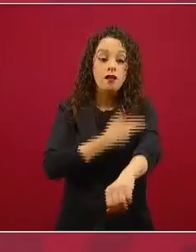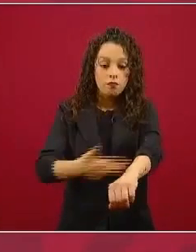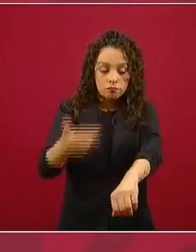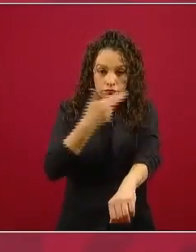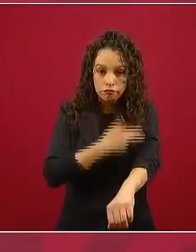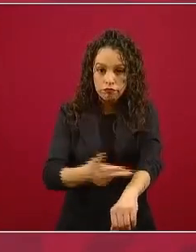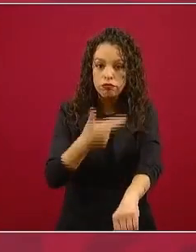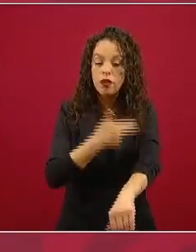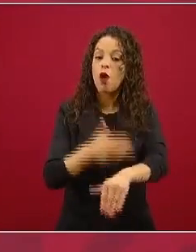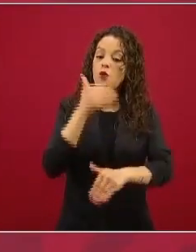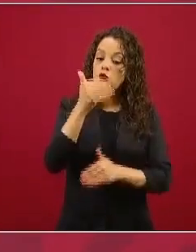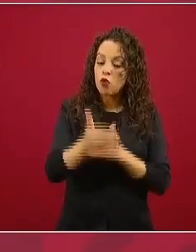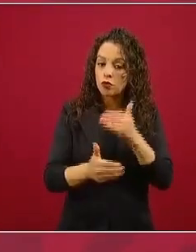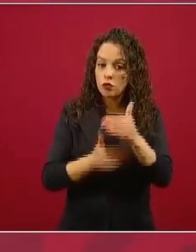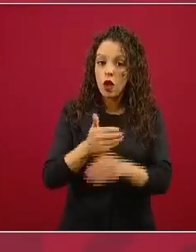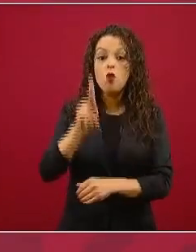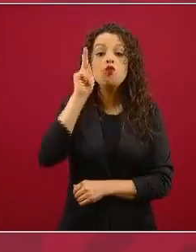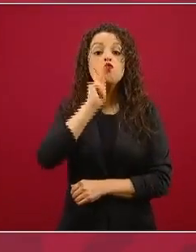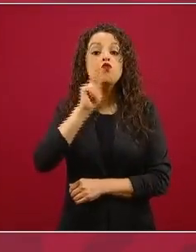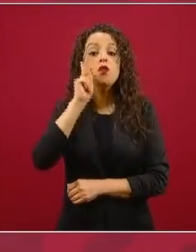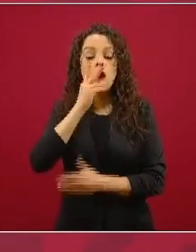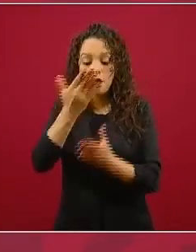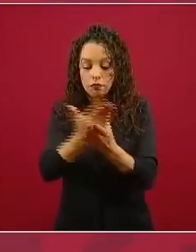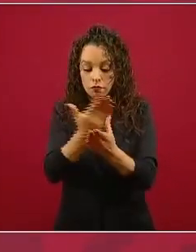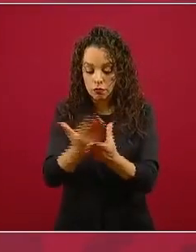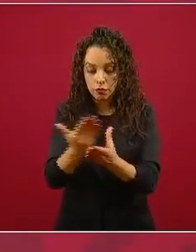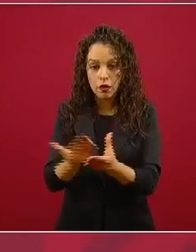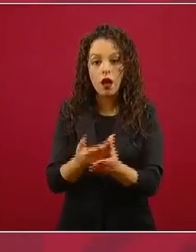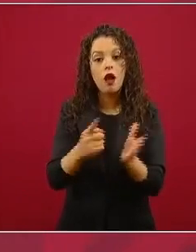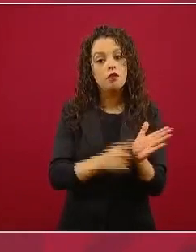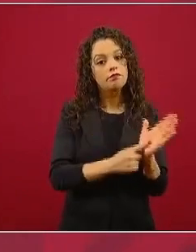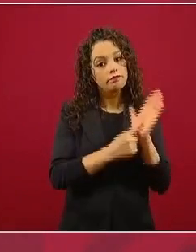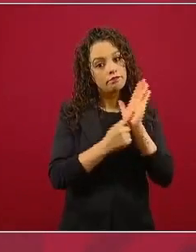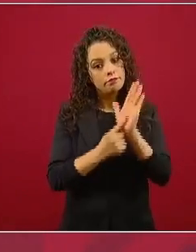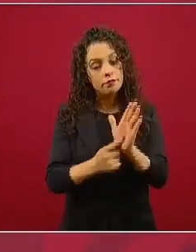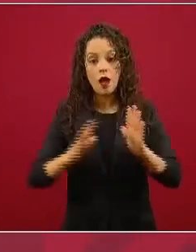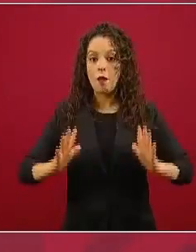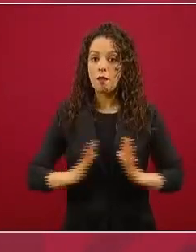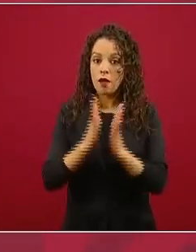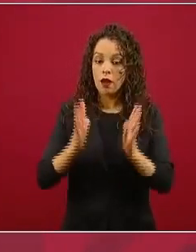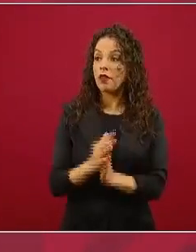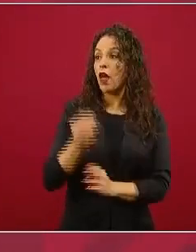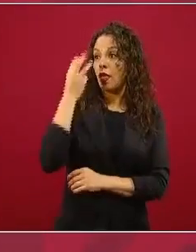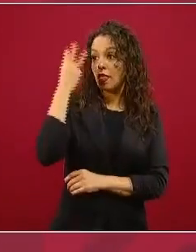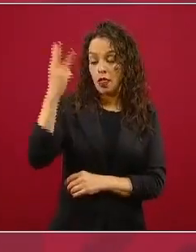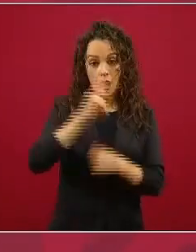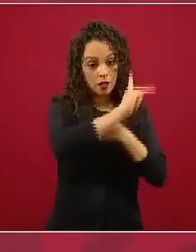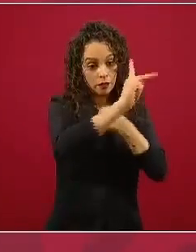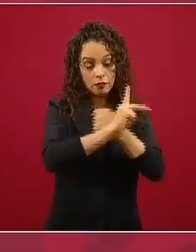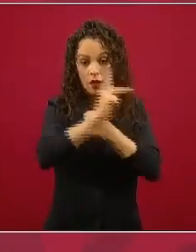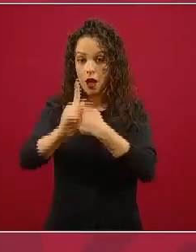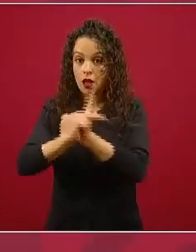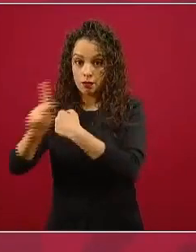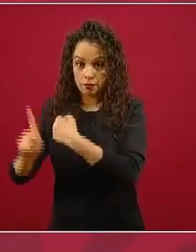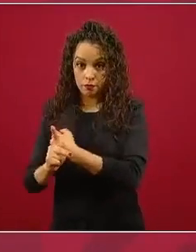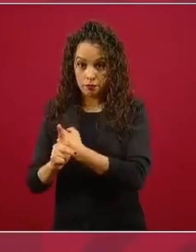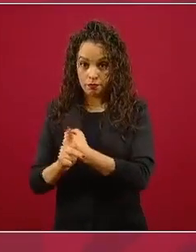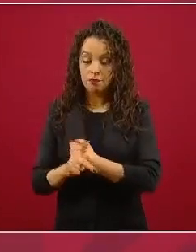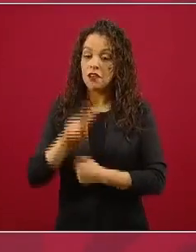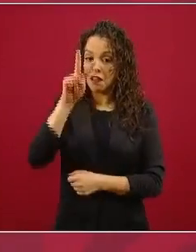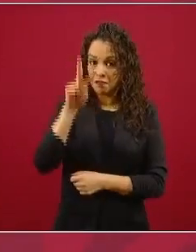que aportar pruebas, intervienen los tres países. Entonces, sí es un